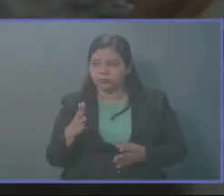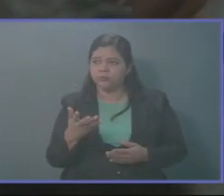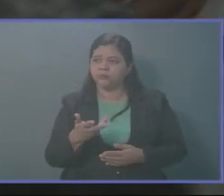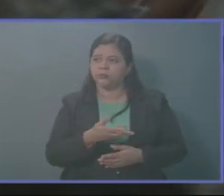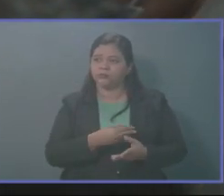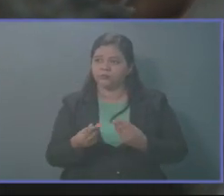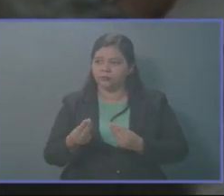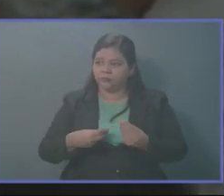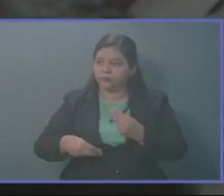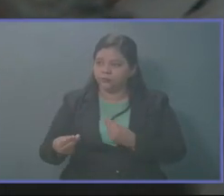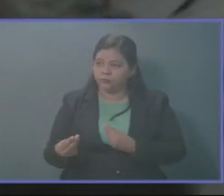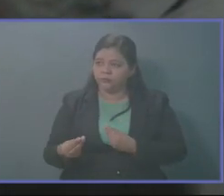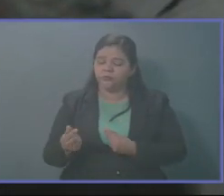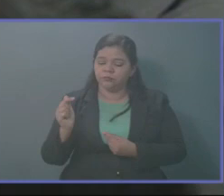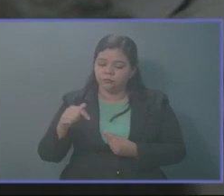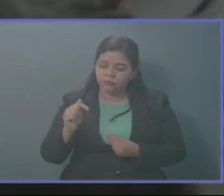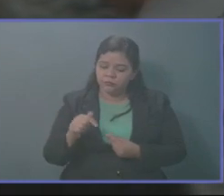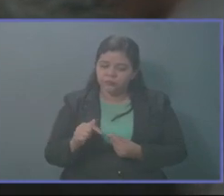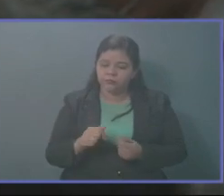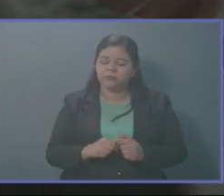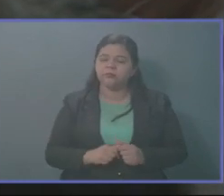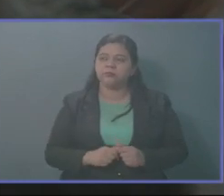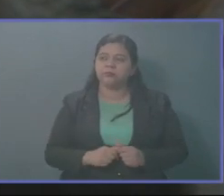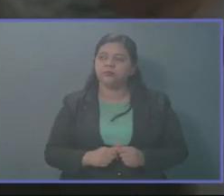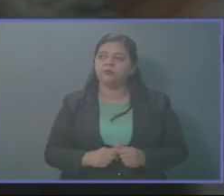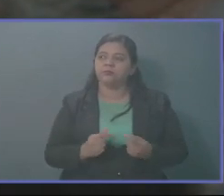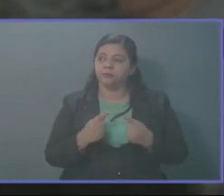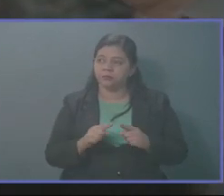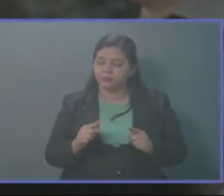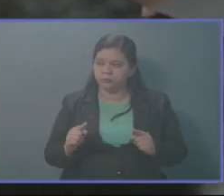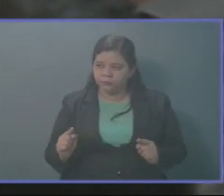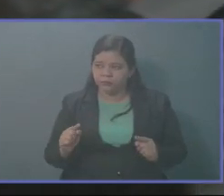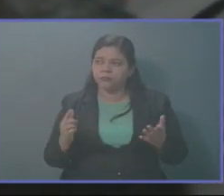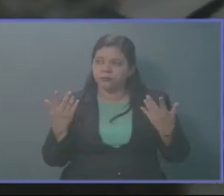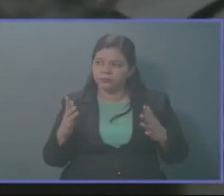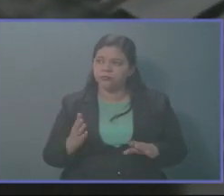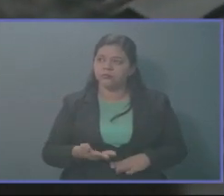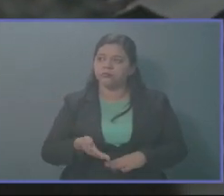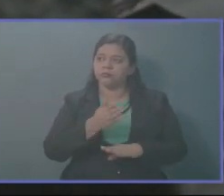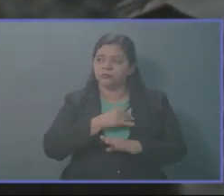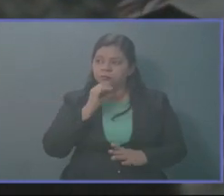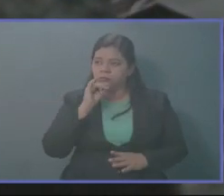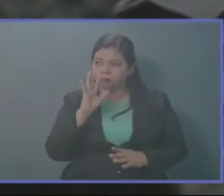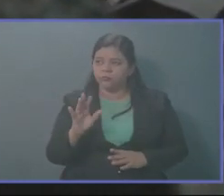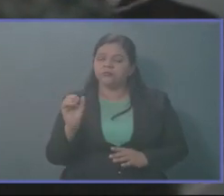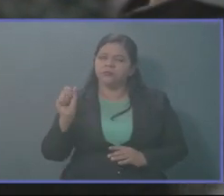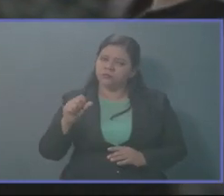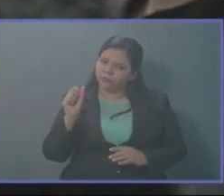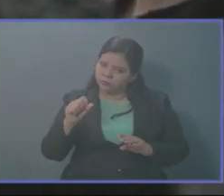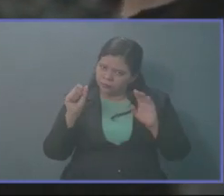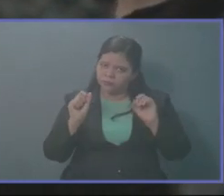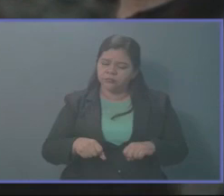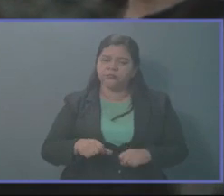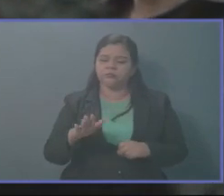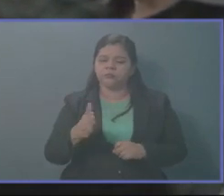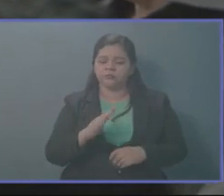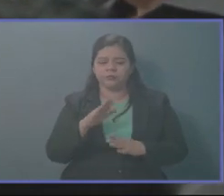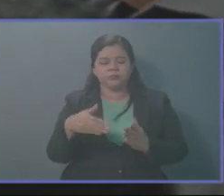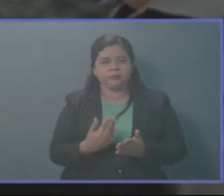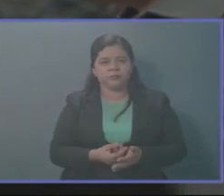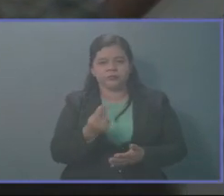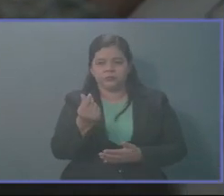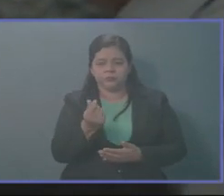transferimos recursos de ahí en el parcial que se aprobó. Sin embargo, ya se ha planteado acá que bien podrían ser utilizados esos fondos